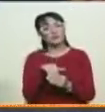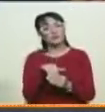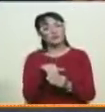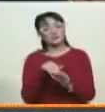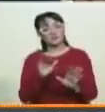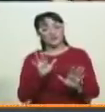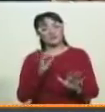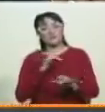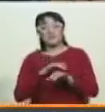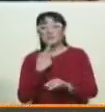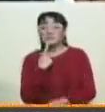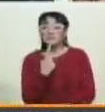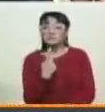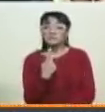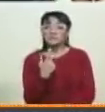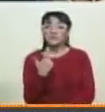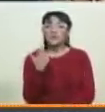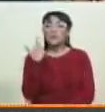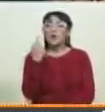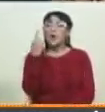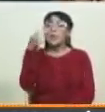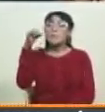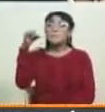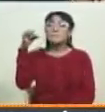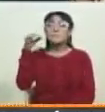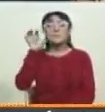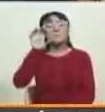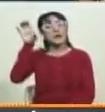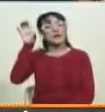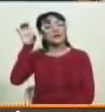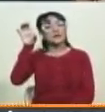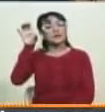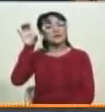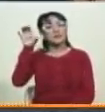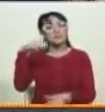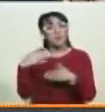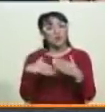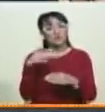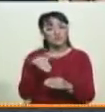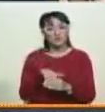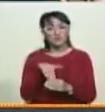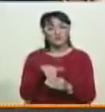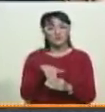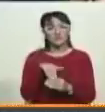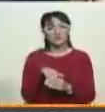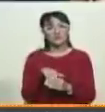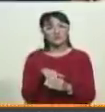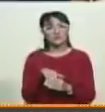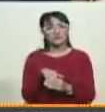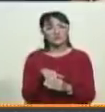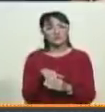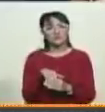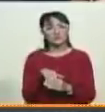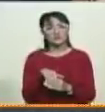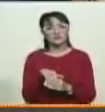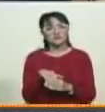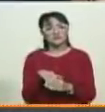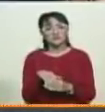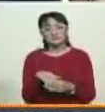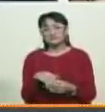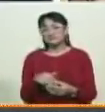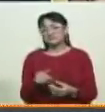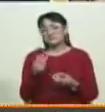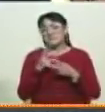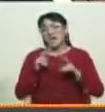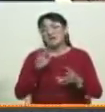inmodestia, yo quisiera que me buscaran un país de este continente en el que los procesos electorales se desenvuelvan de manera tan